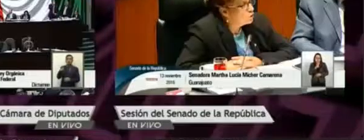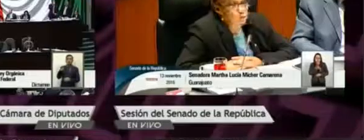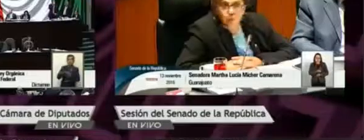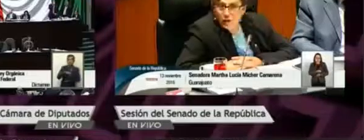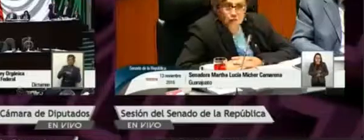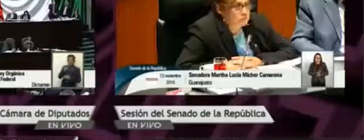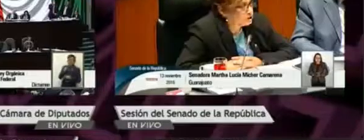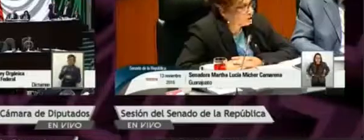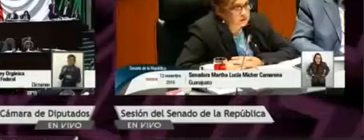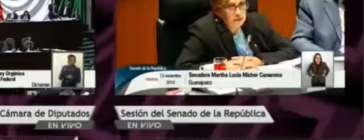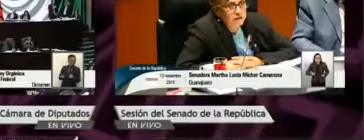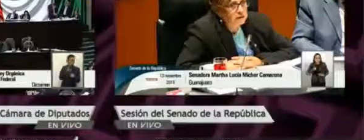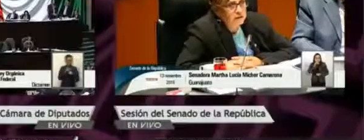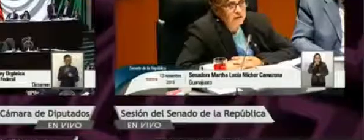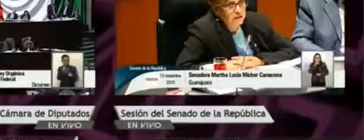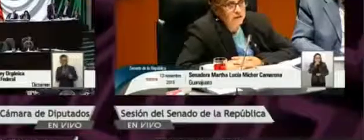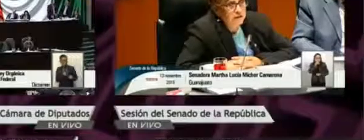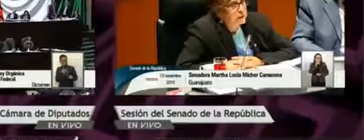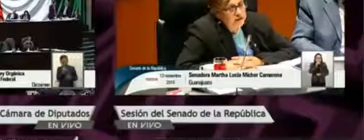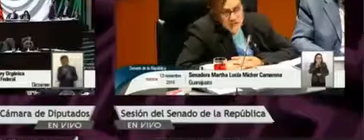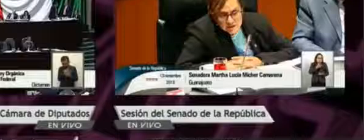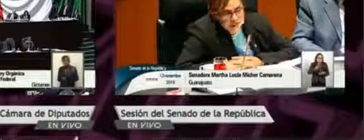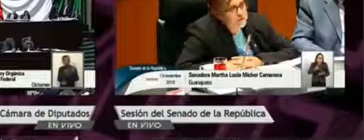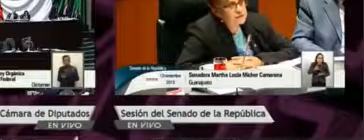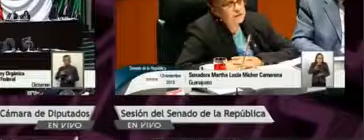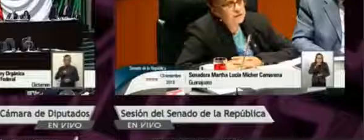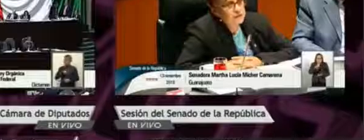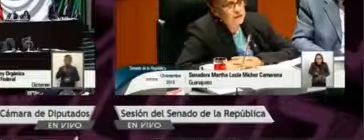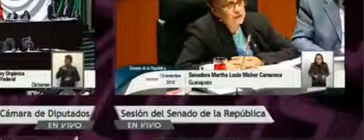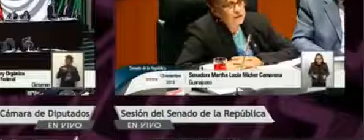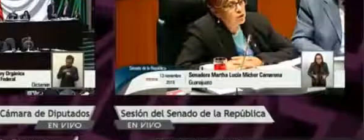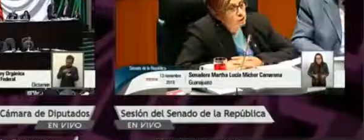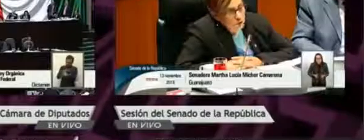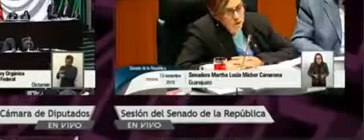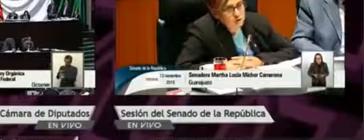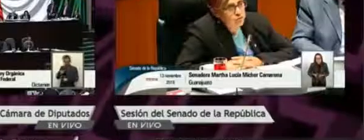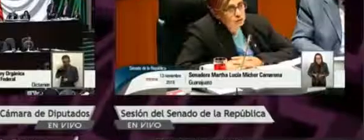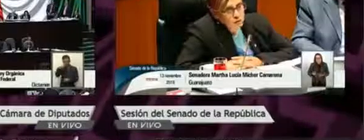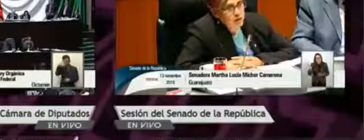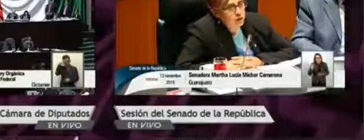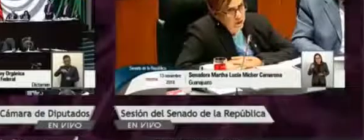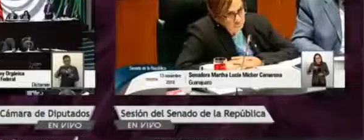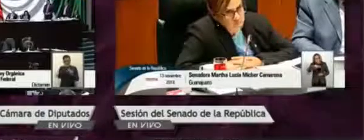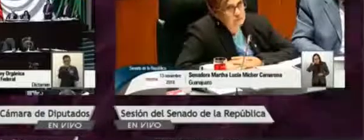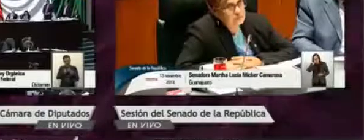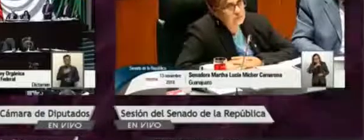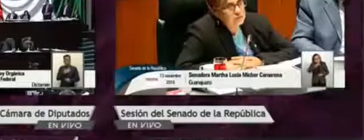laborales insuficientes. Queremos un México justo, solidario y con